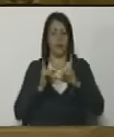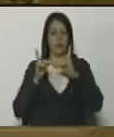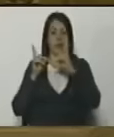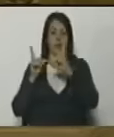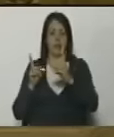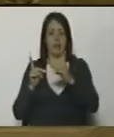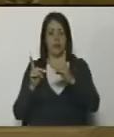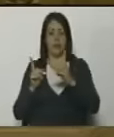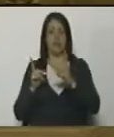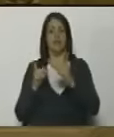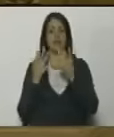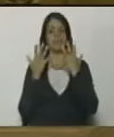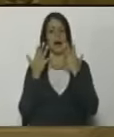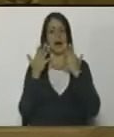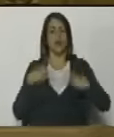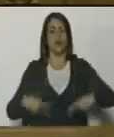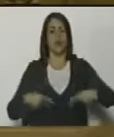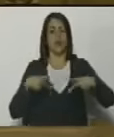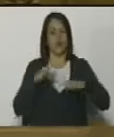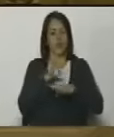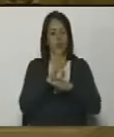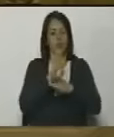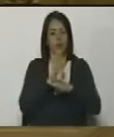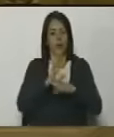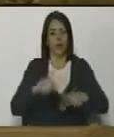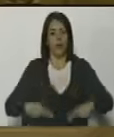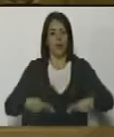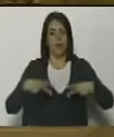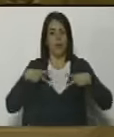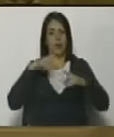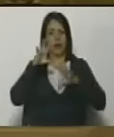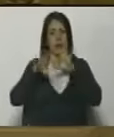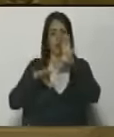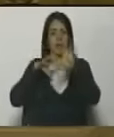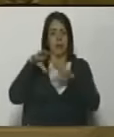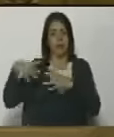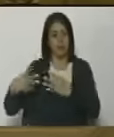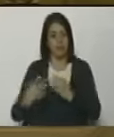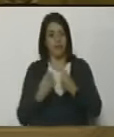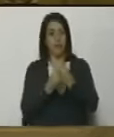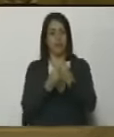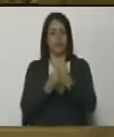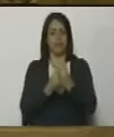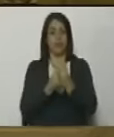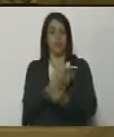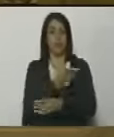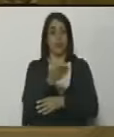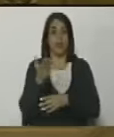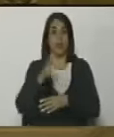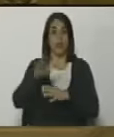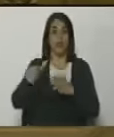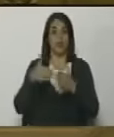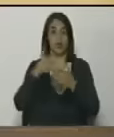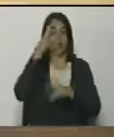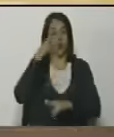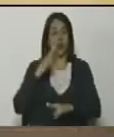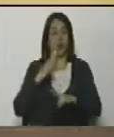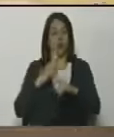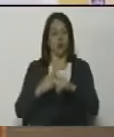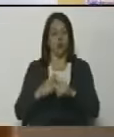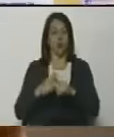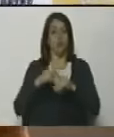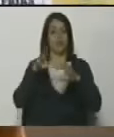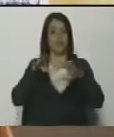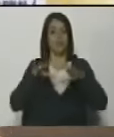su vida y sus manos a cuidar la vida de nuestros animales de compañía. Para ustedes, todo el honor, para ustedes